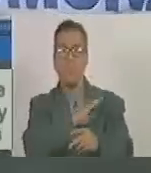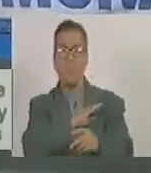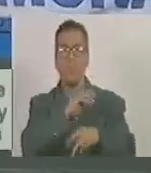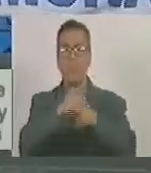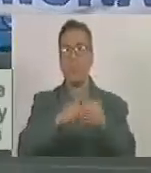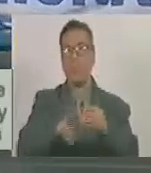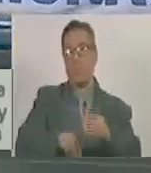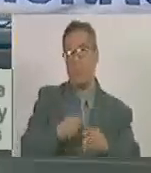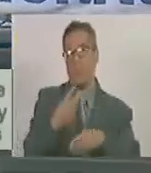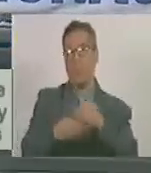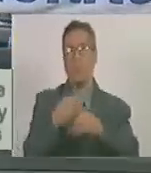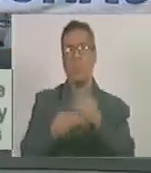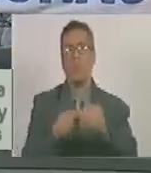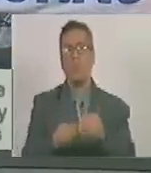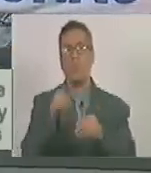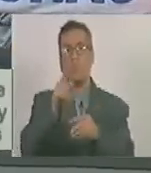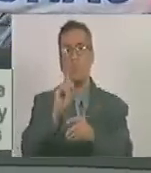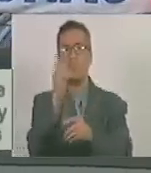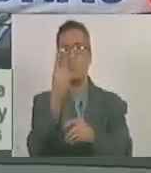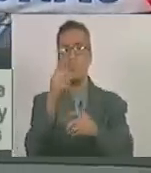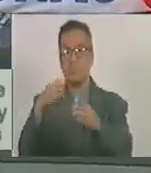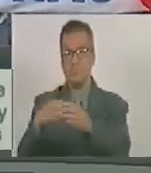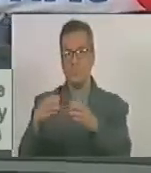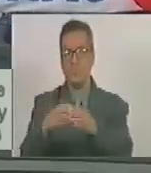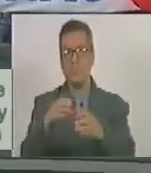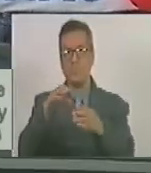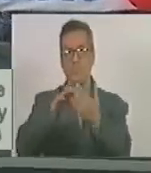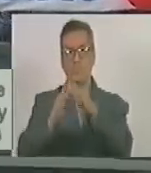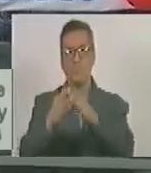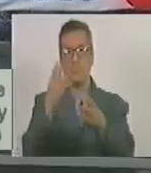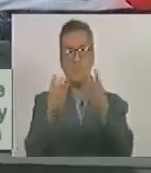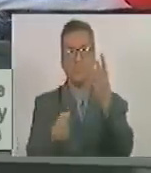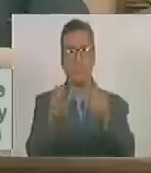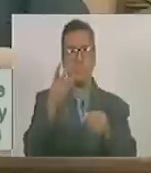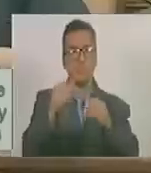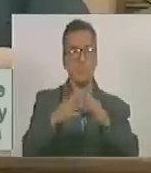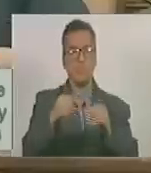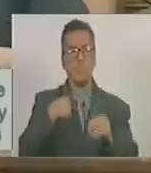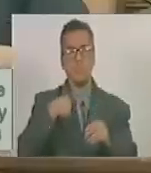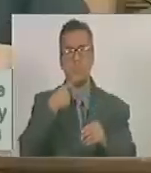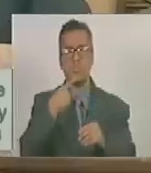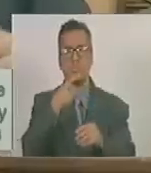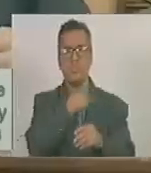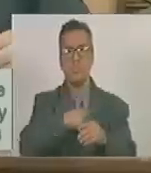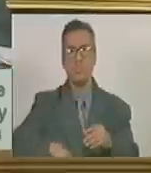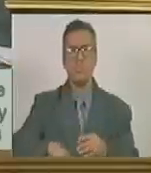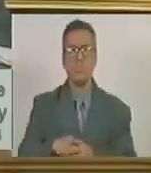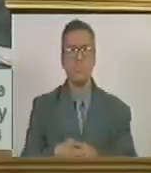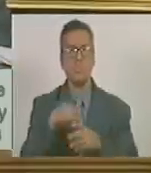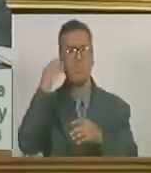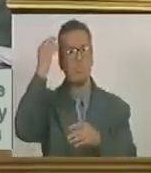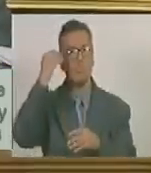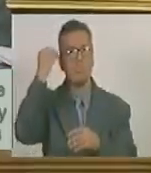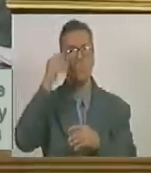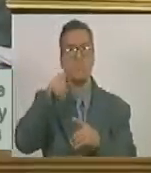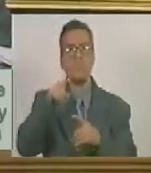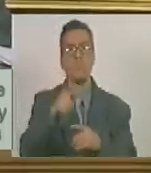solo podrán hacer para una de las unidades del Consejo Comunal. Es todo, ciudadano presidente. En